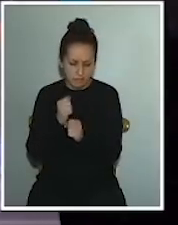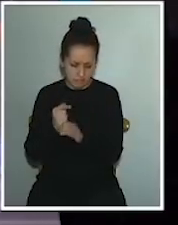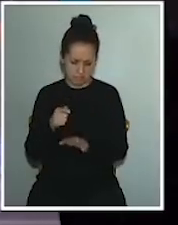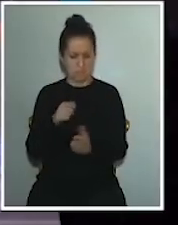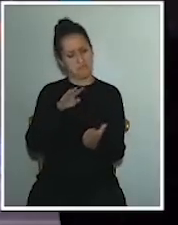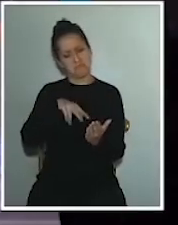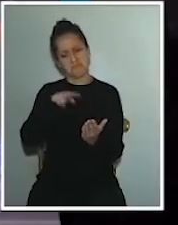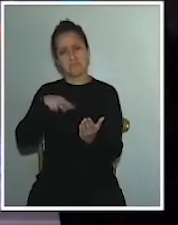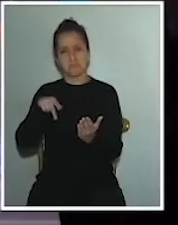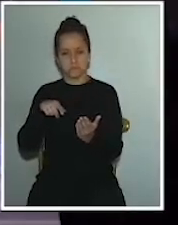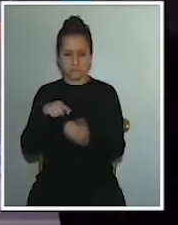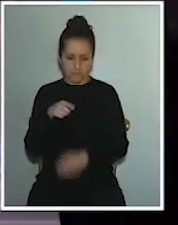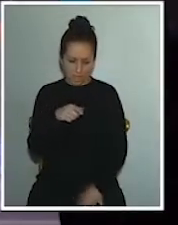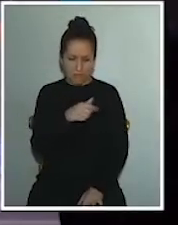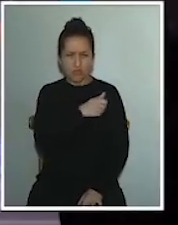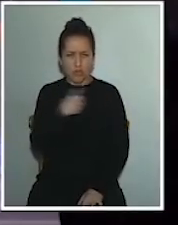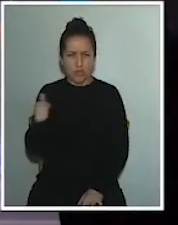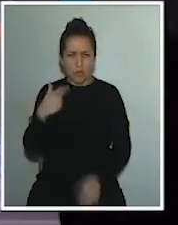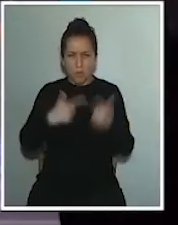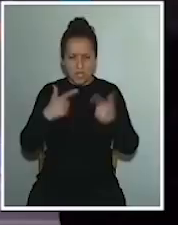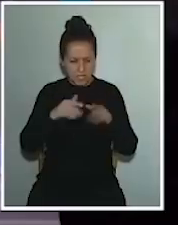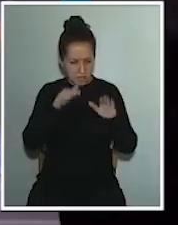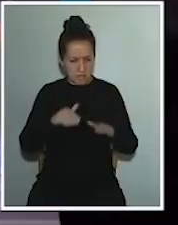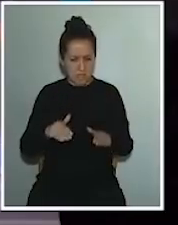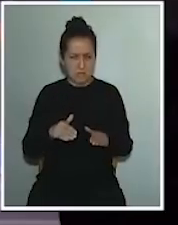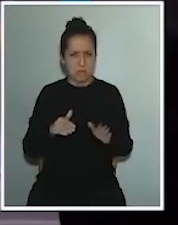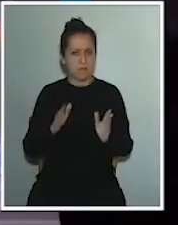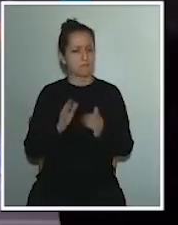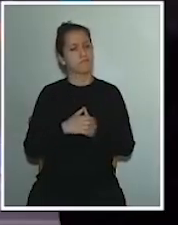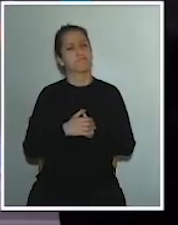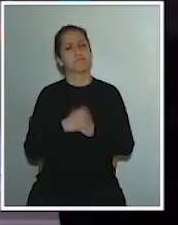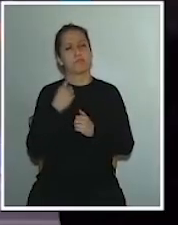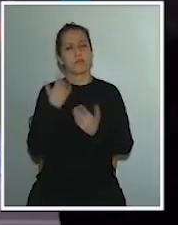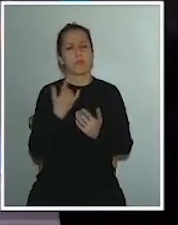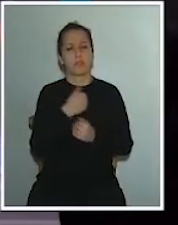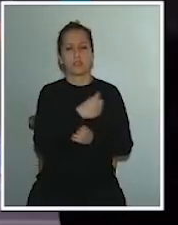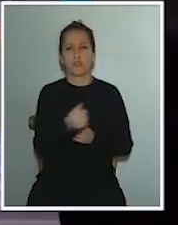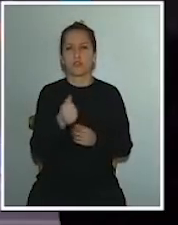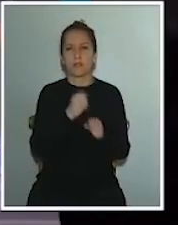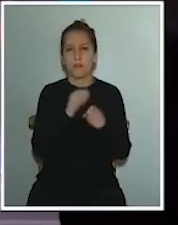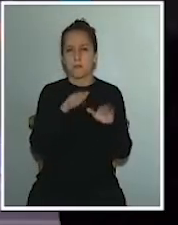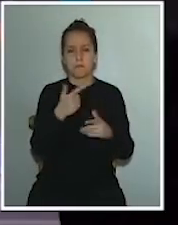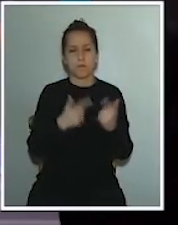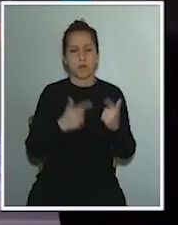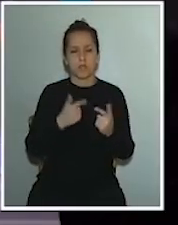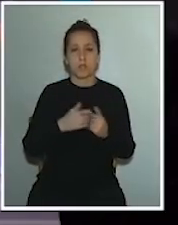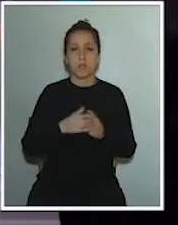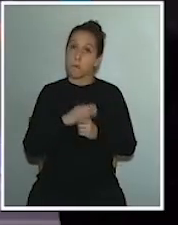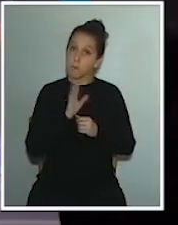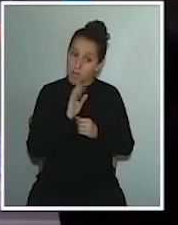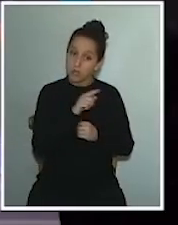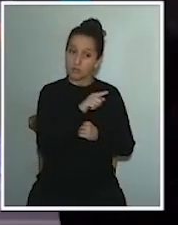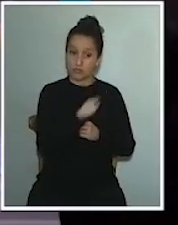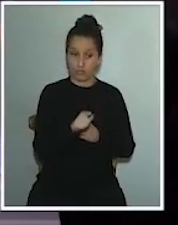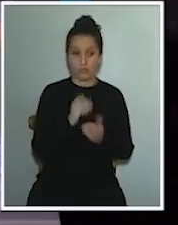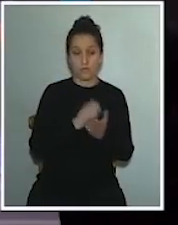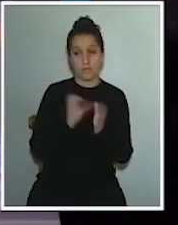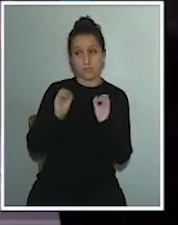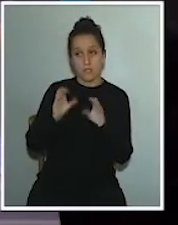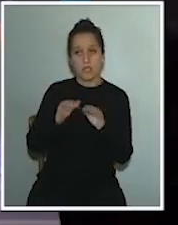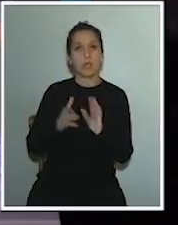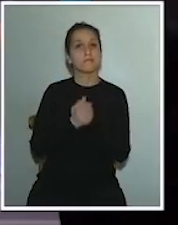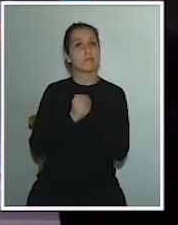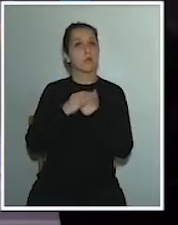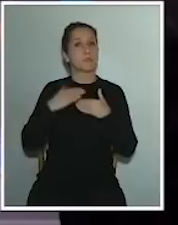aquí todos son todos son de una línea política no tengo ningún problema que alguien tenga una línea política Pero tiene que enseñar de manera objetiva y transversal